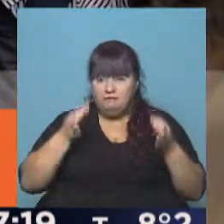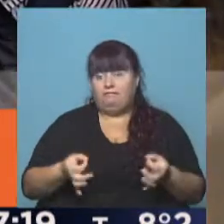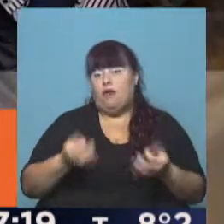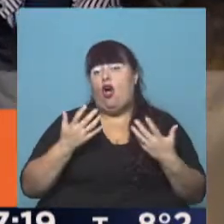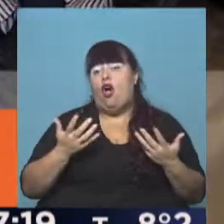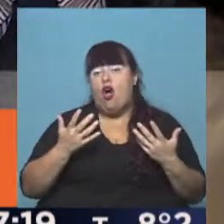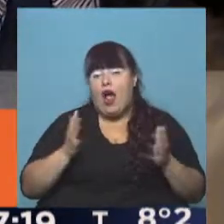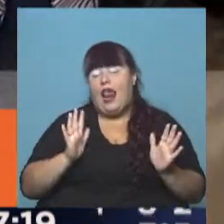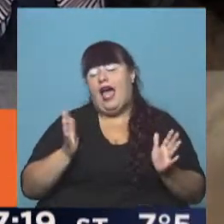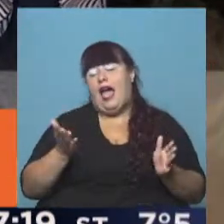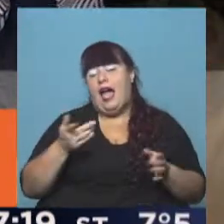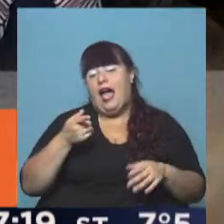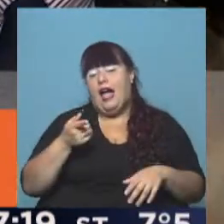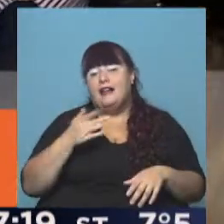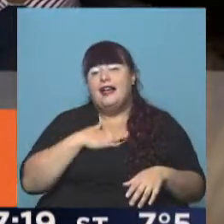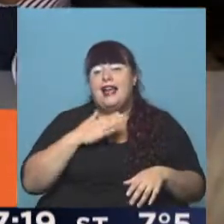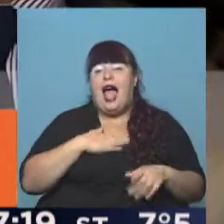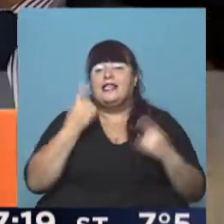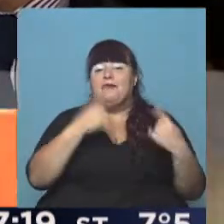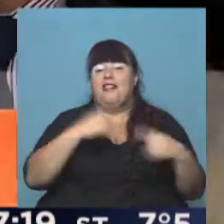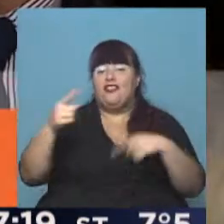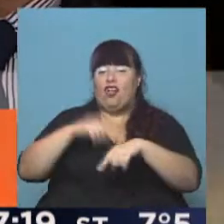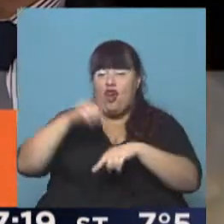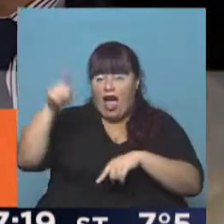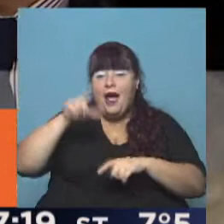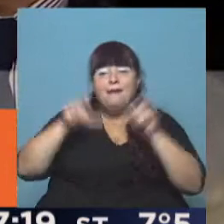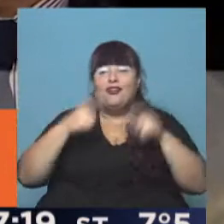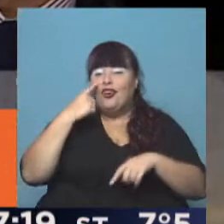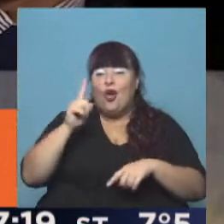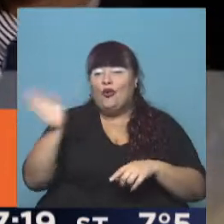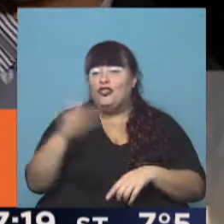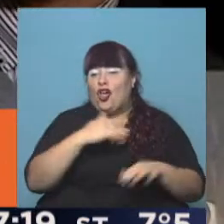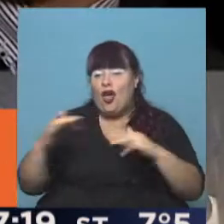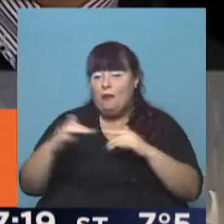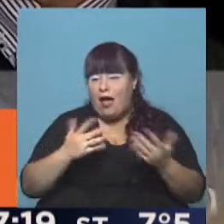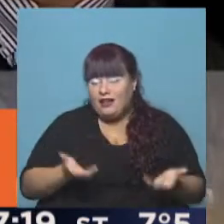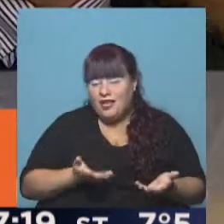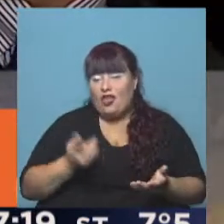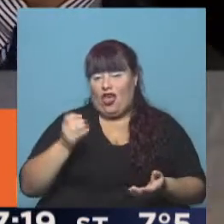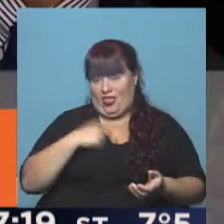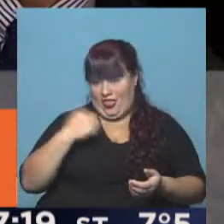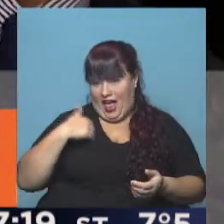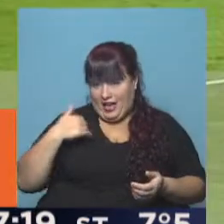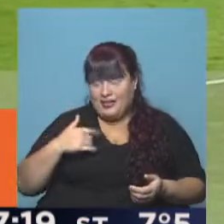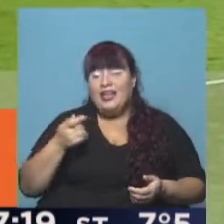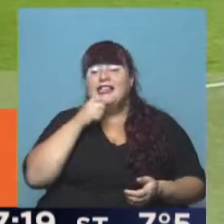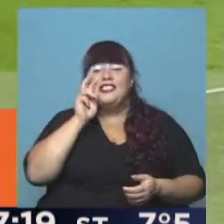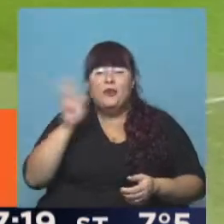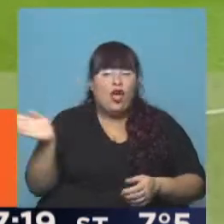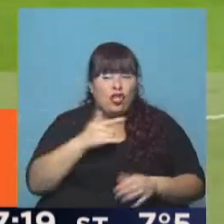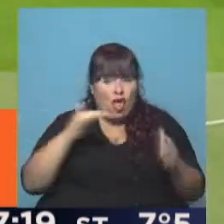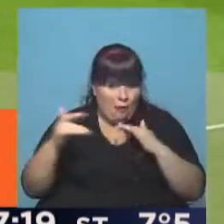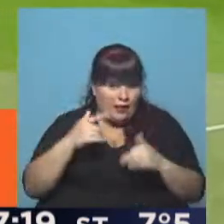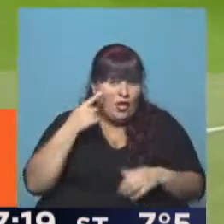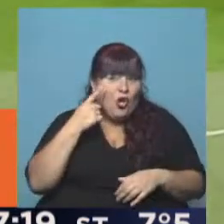ojalá, lamentablemente por la diferencia horaria, mucha gente no pudo ver todos los partidos nuestros. El que vio todos los partidos